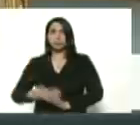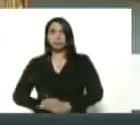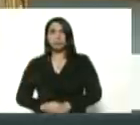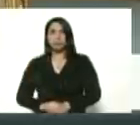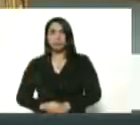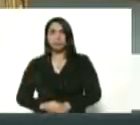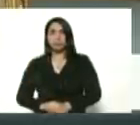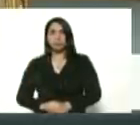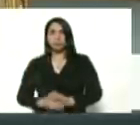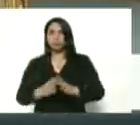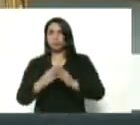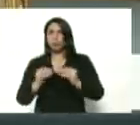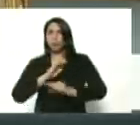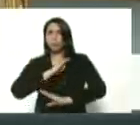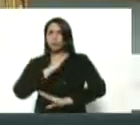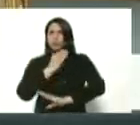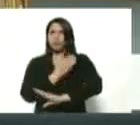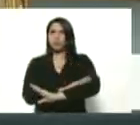Todopoderoso,